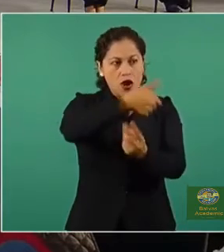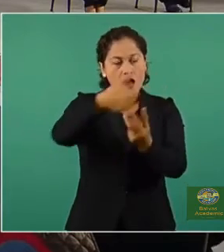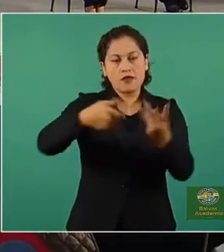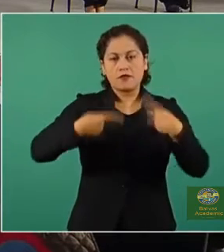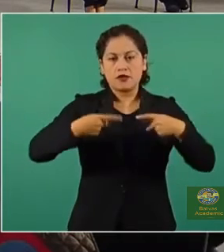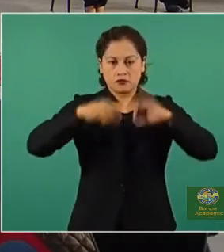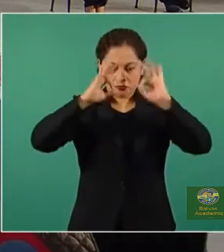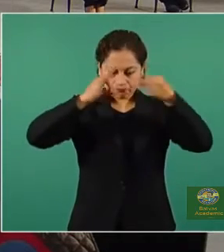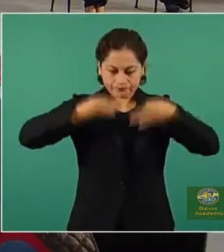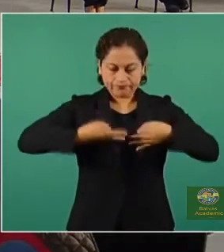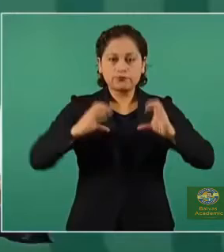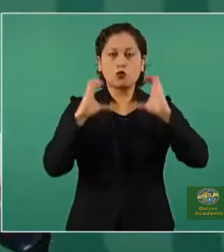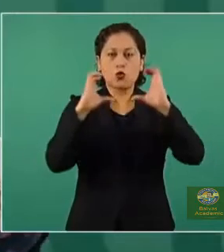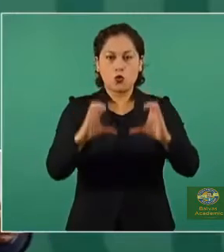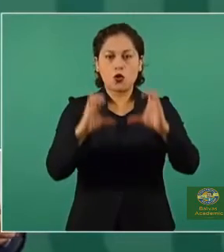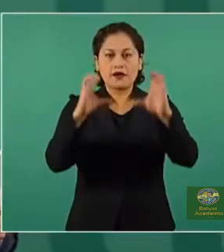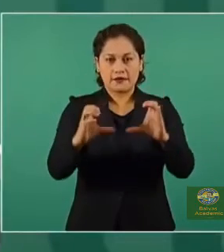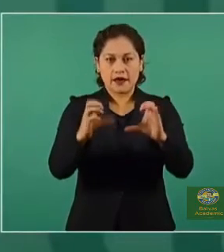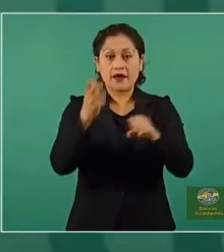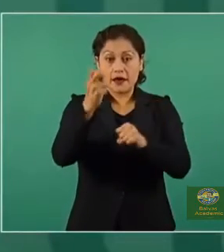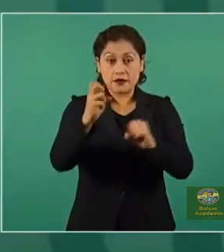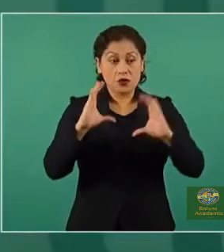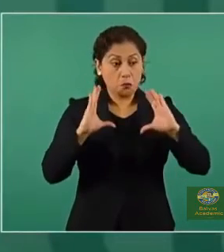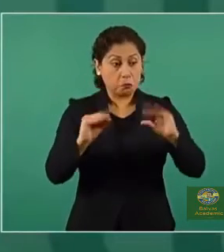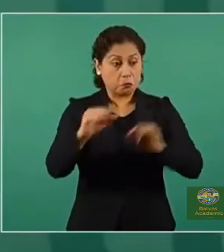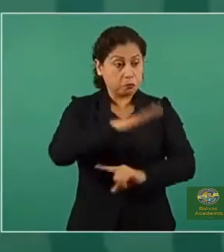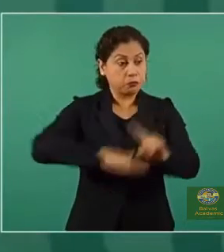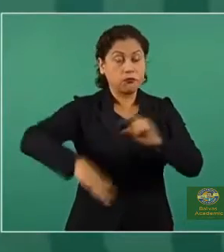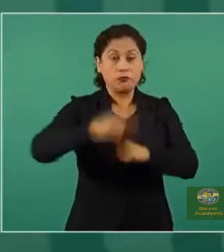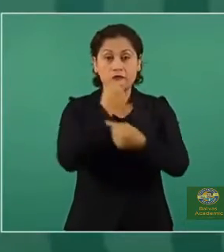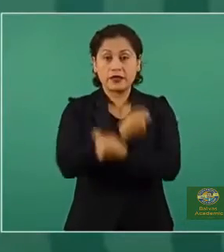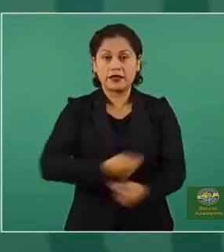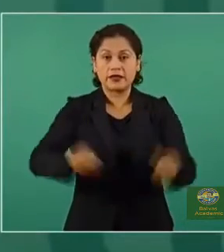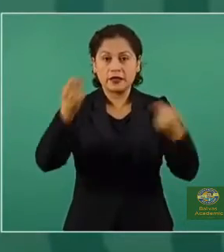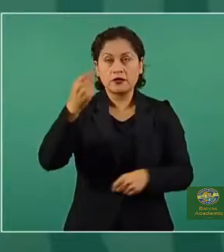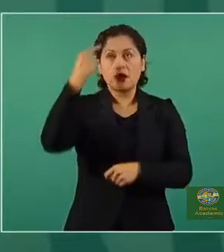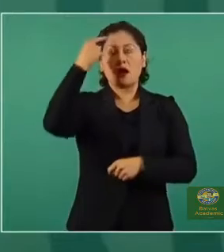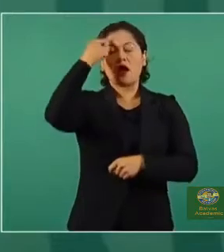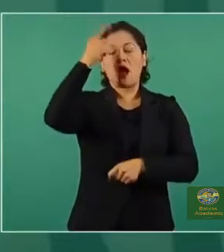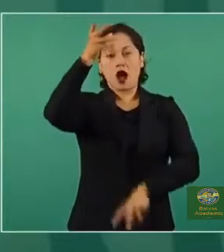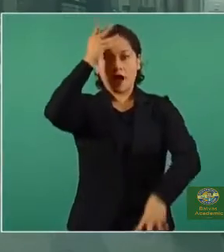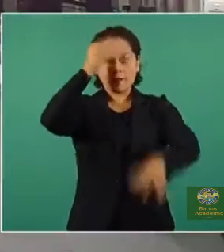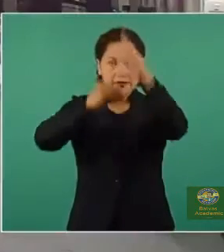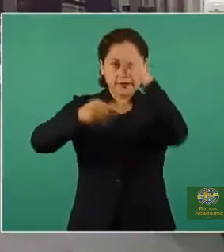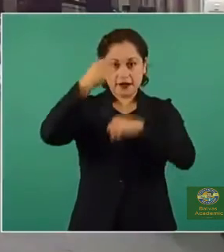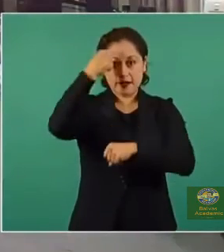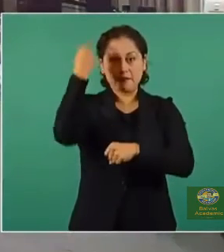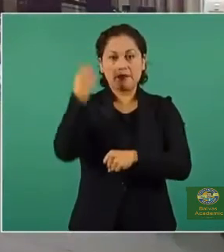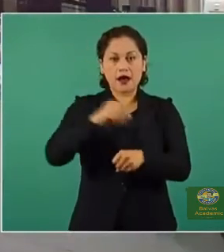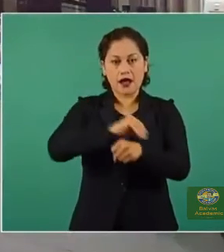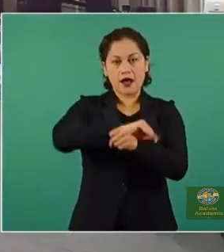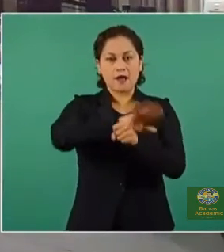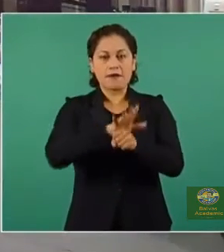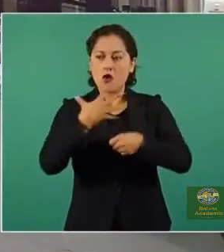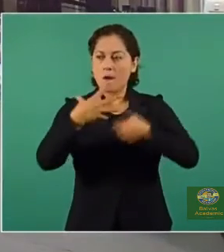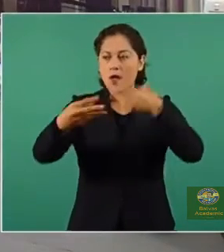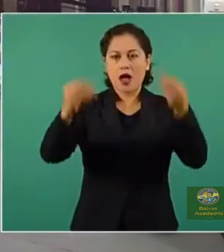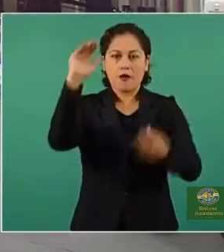la niñez de nuestro país para evitar la propagación del virus. Es cuanto, señor